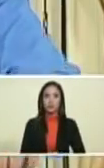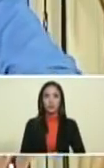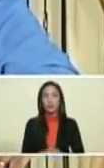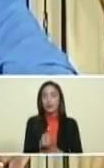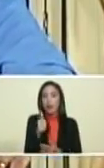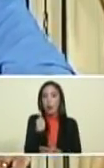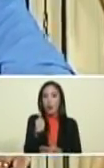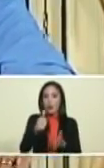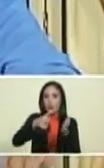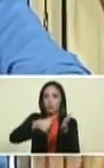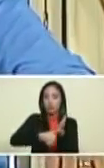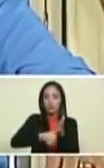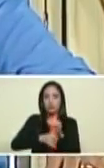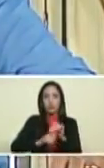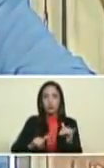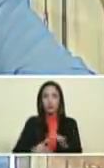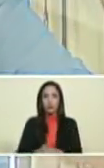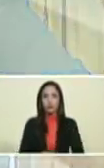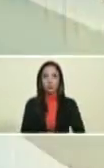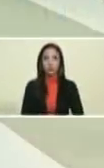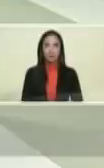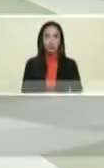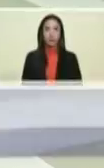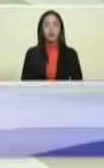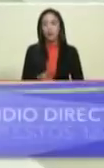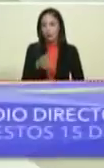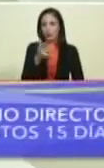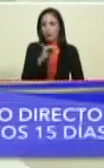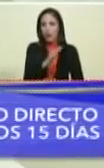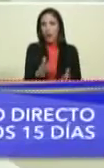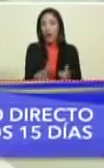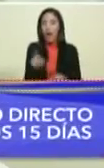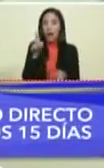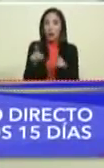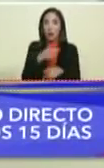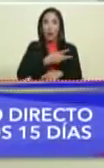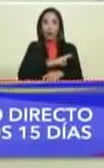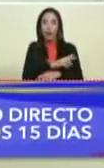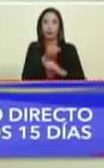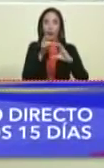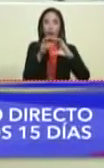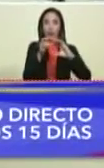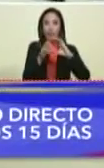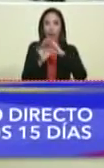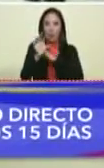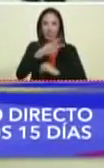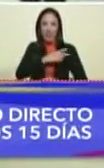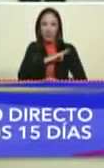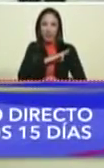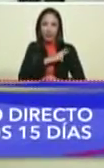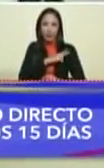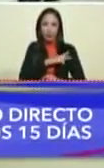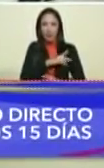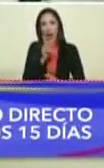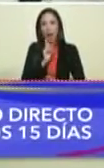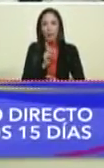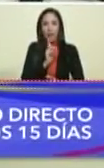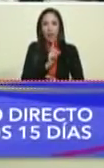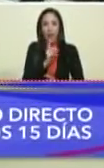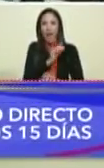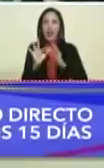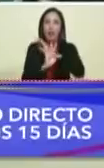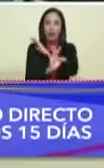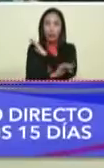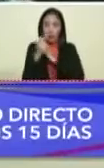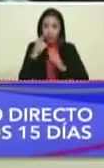huella. Aquellos que se sacaron falsos carnés de la patria en la frontera, vayan para que le devuelvan sus